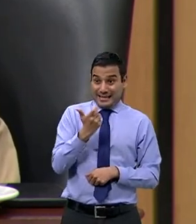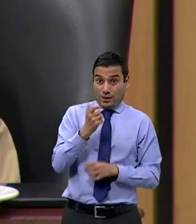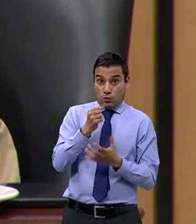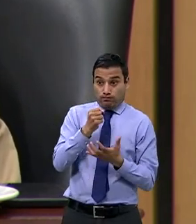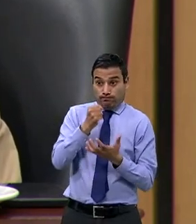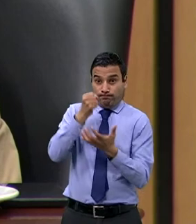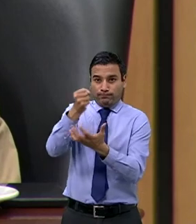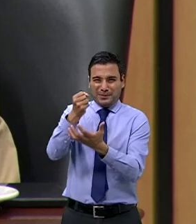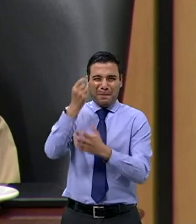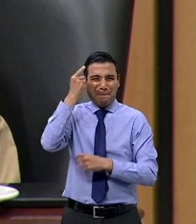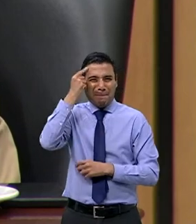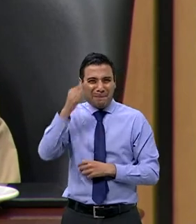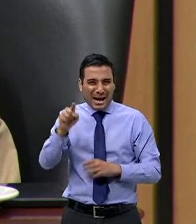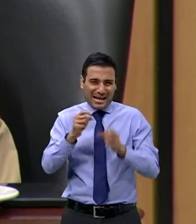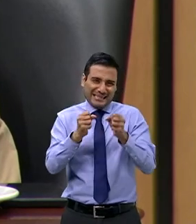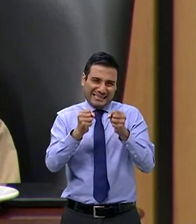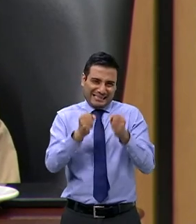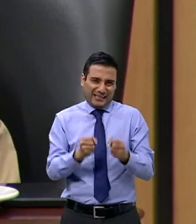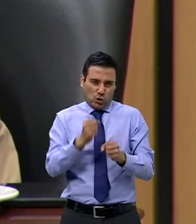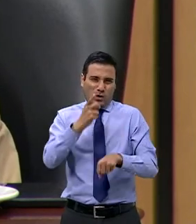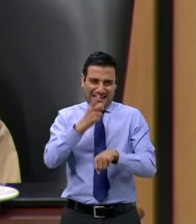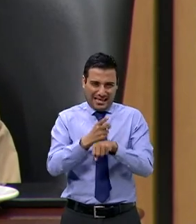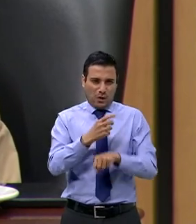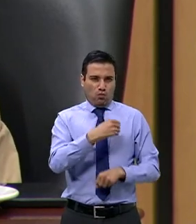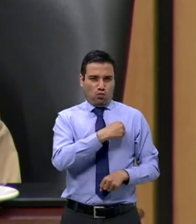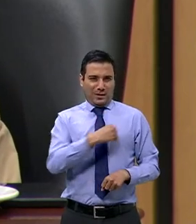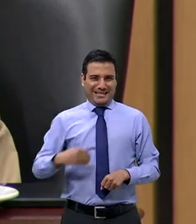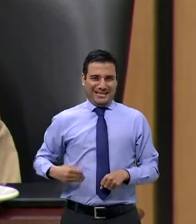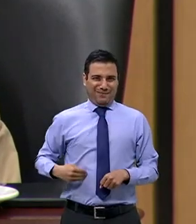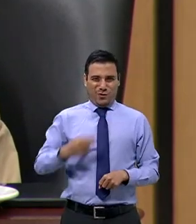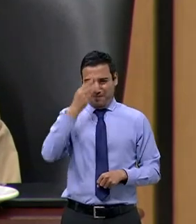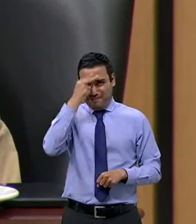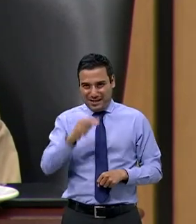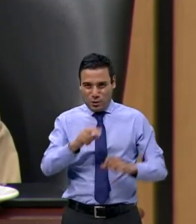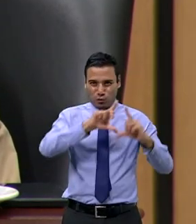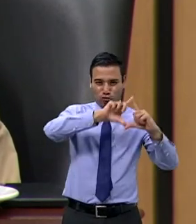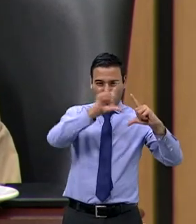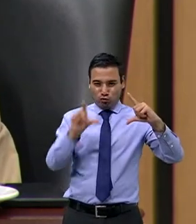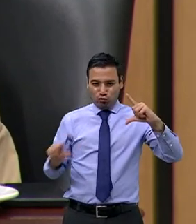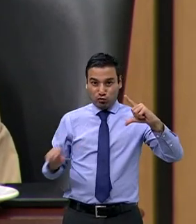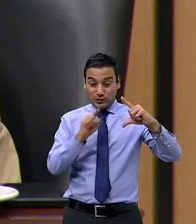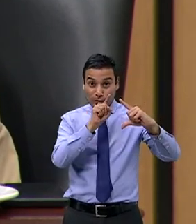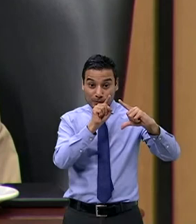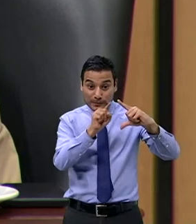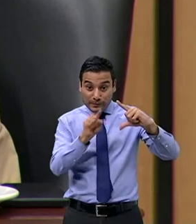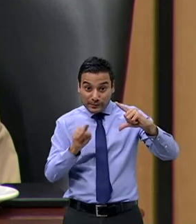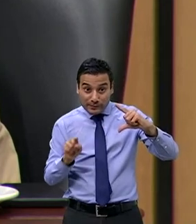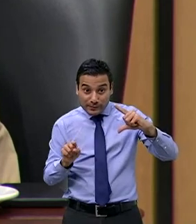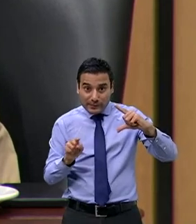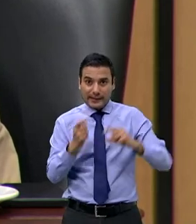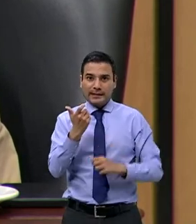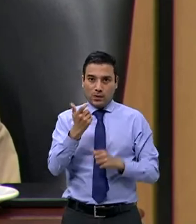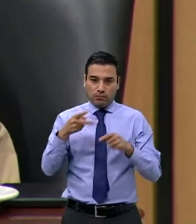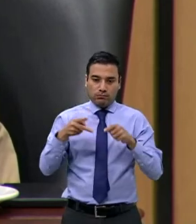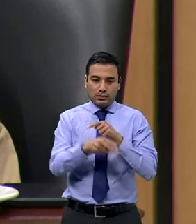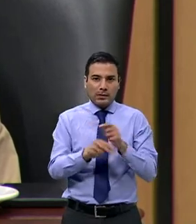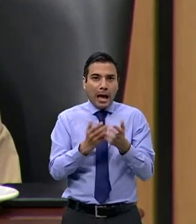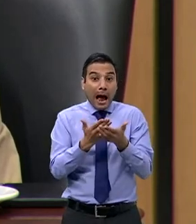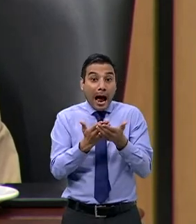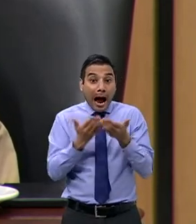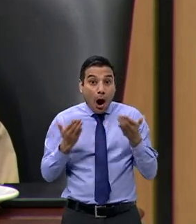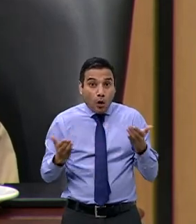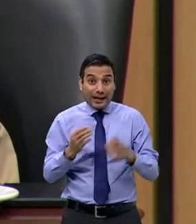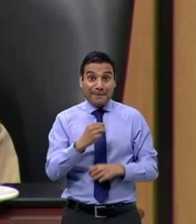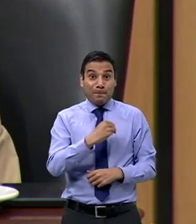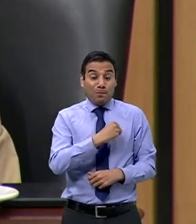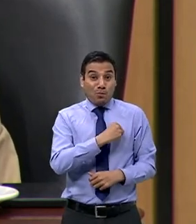seguridad pública en los municipios de nuestro país que también habrá que resaltar que hoy los municipios están